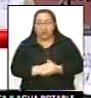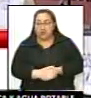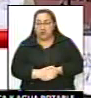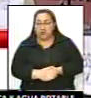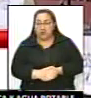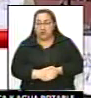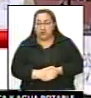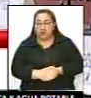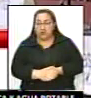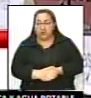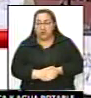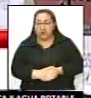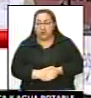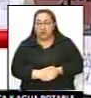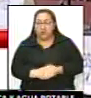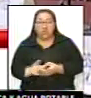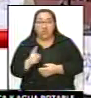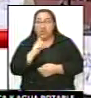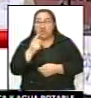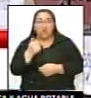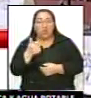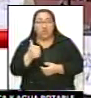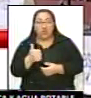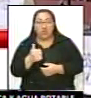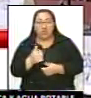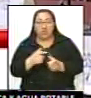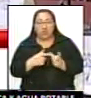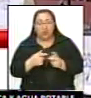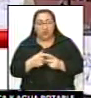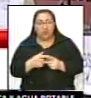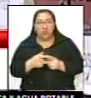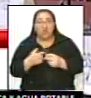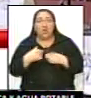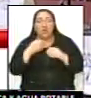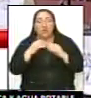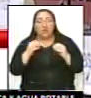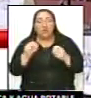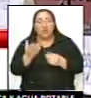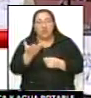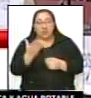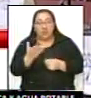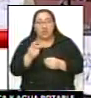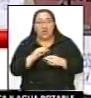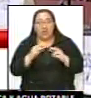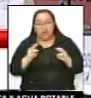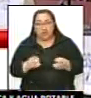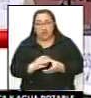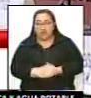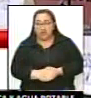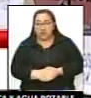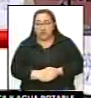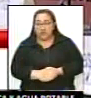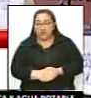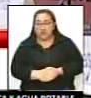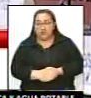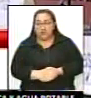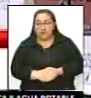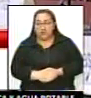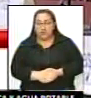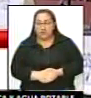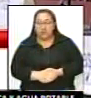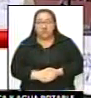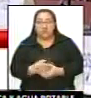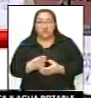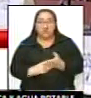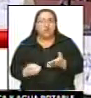han sido acertadas. Entonces, invocar y exhortar a la mesa que se